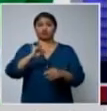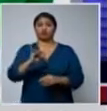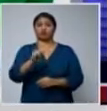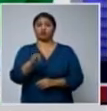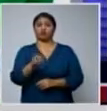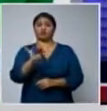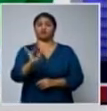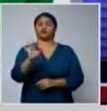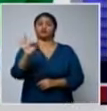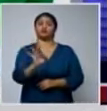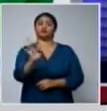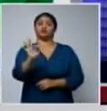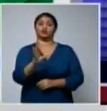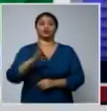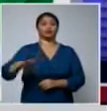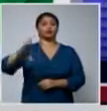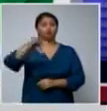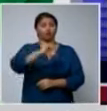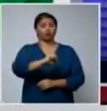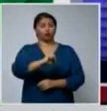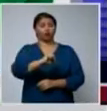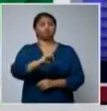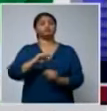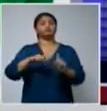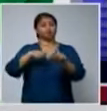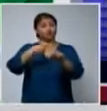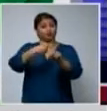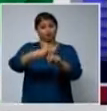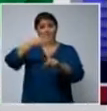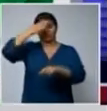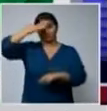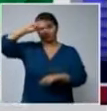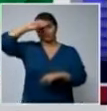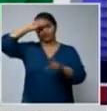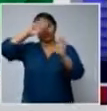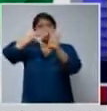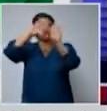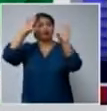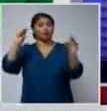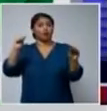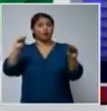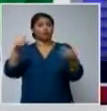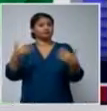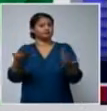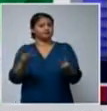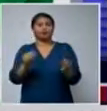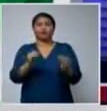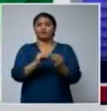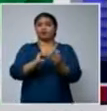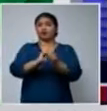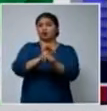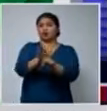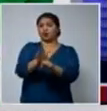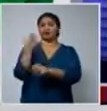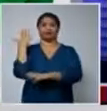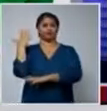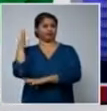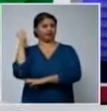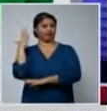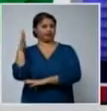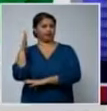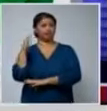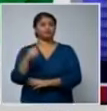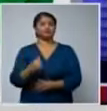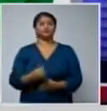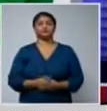los pacientes diagnosticados en Cuba han tenido fuente de infección en el exterior de nuestro país.